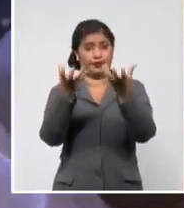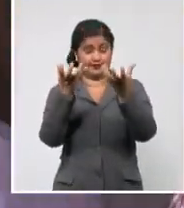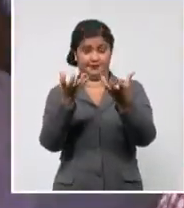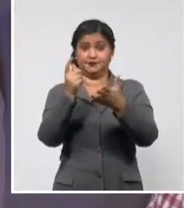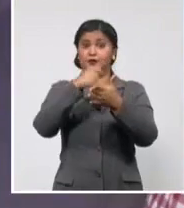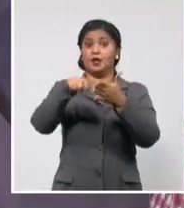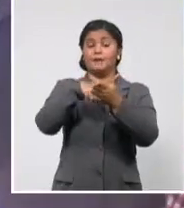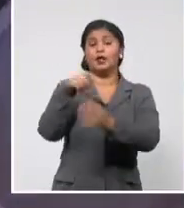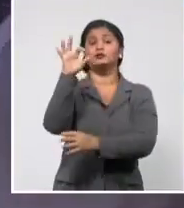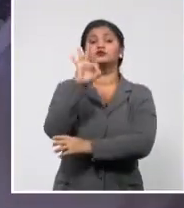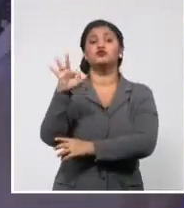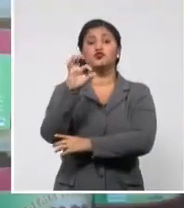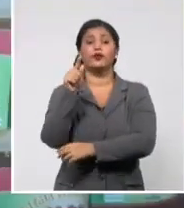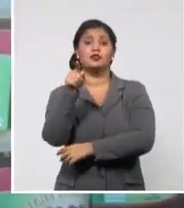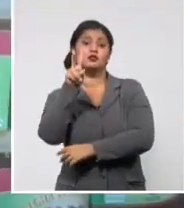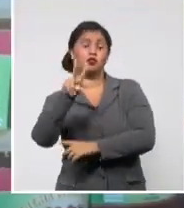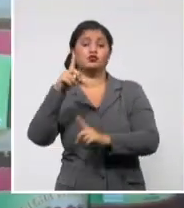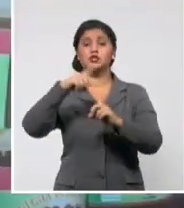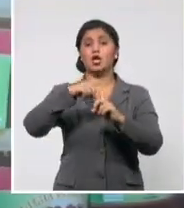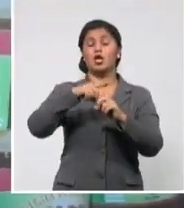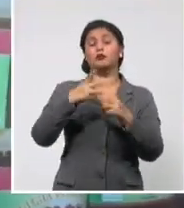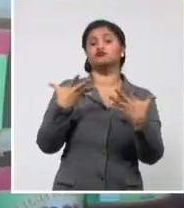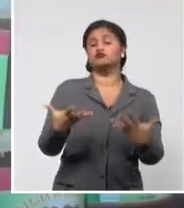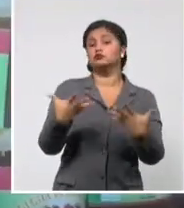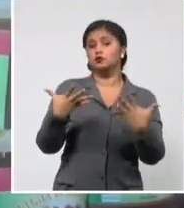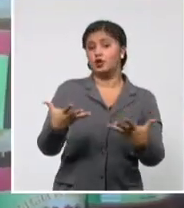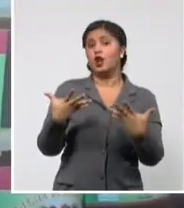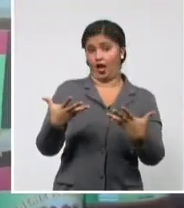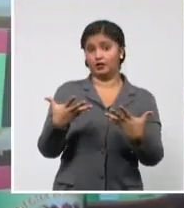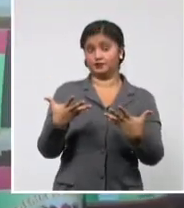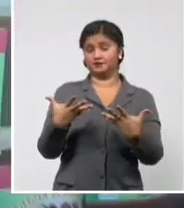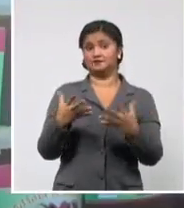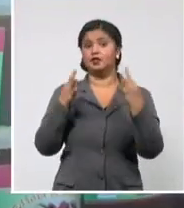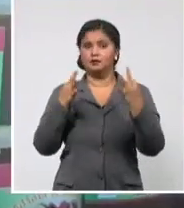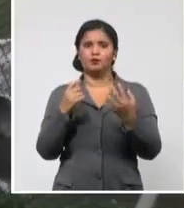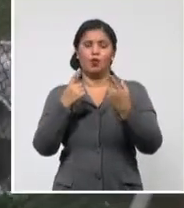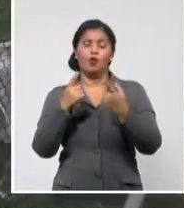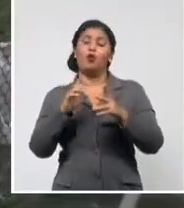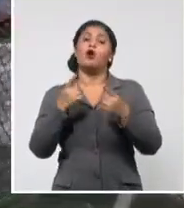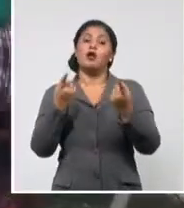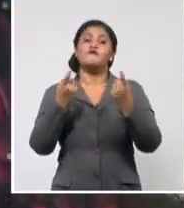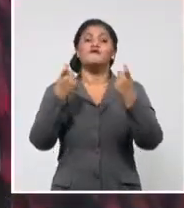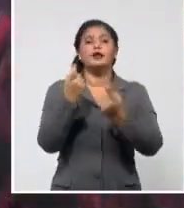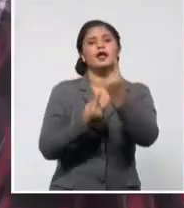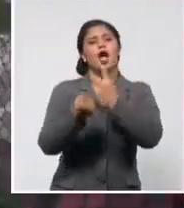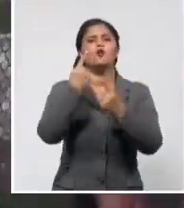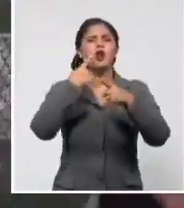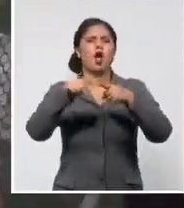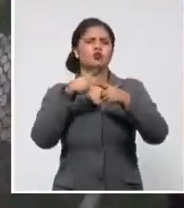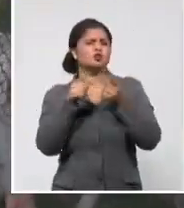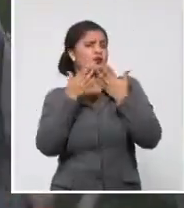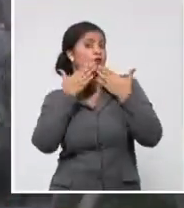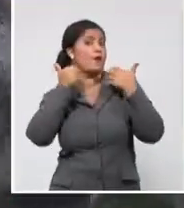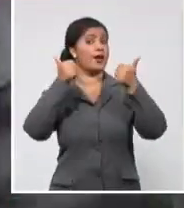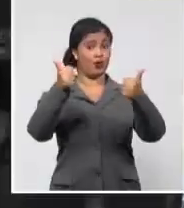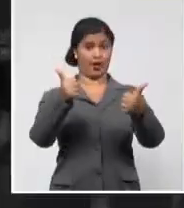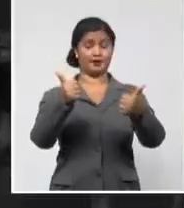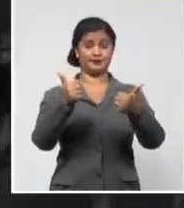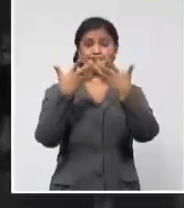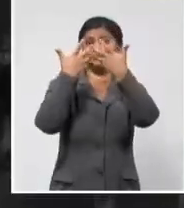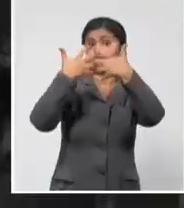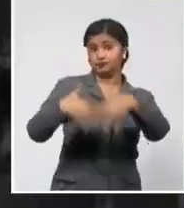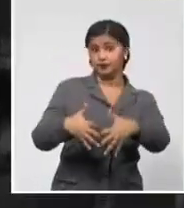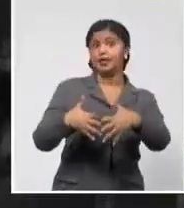octubre fueron 12 toneladas, aunque el suministro de la materia prima no es estable. Por tanto, agricultura e industria deben pulir